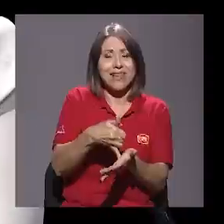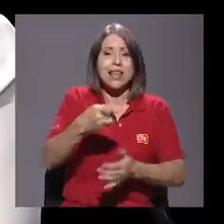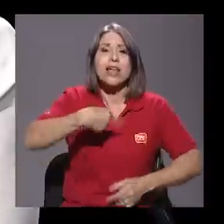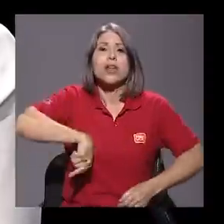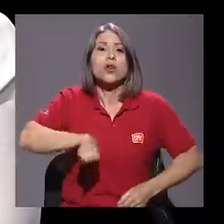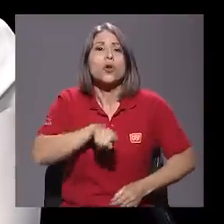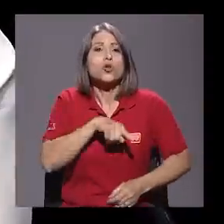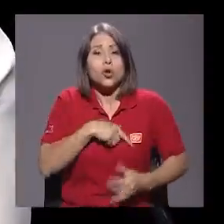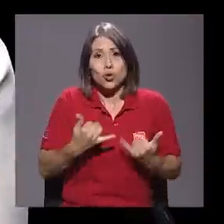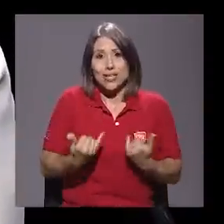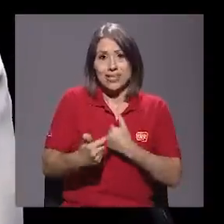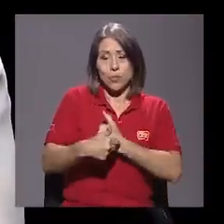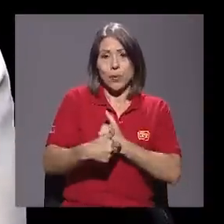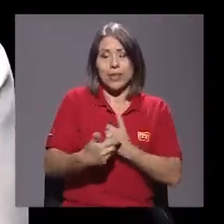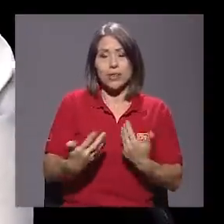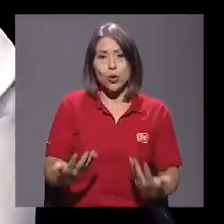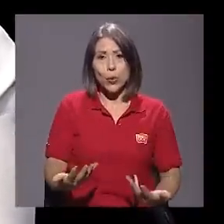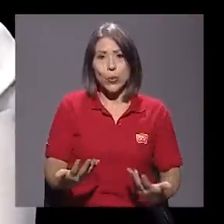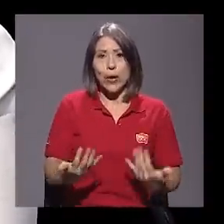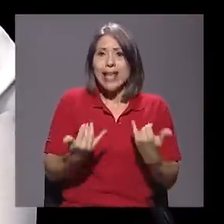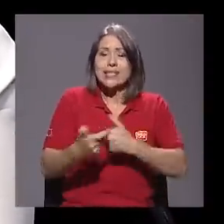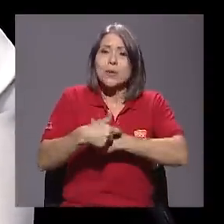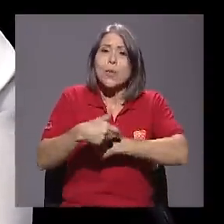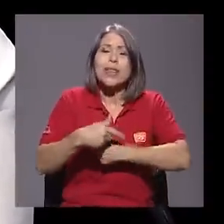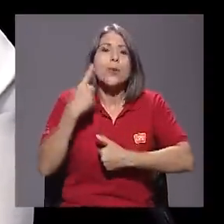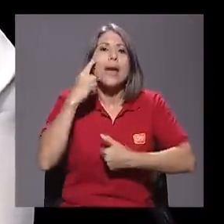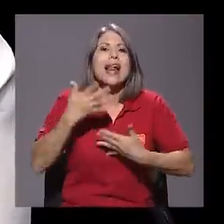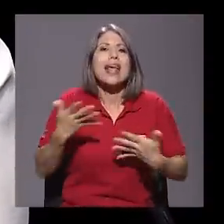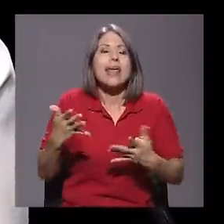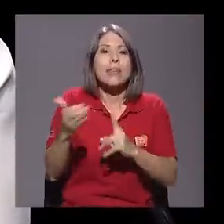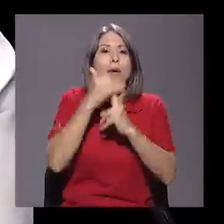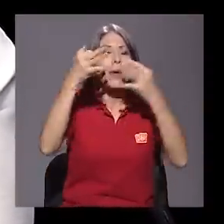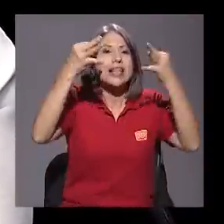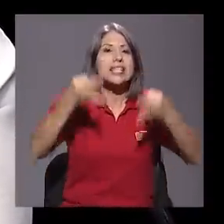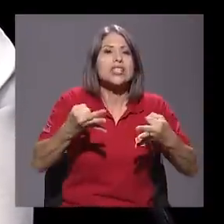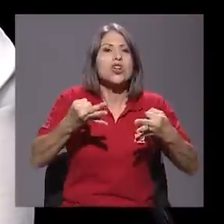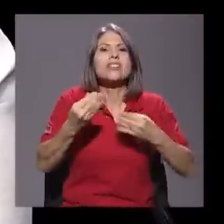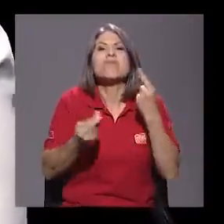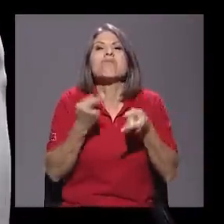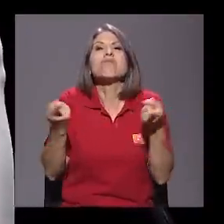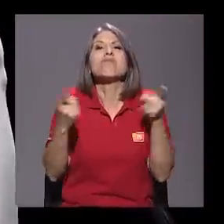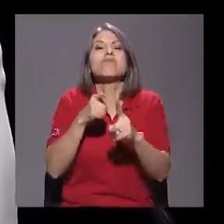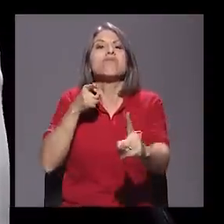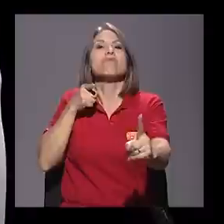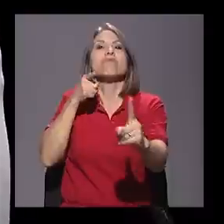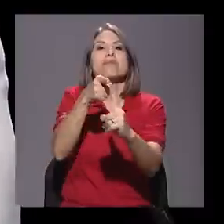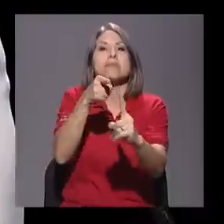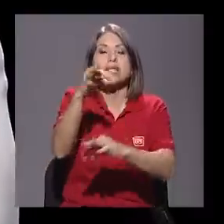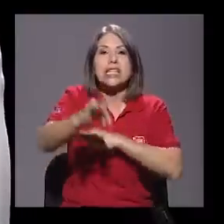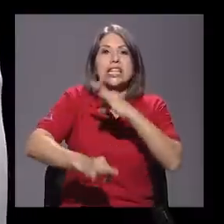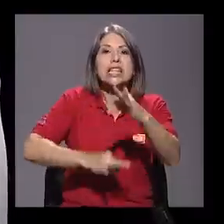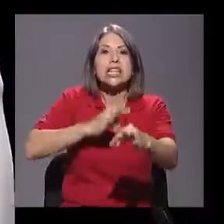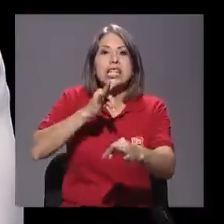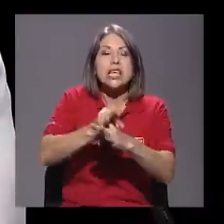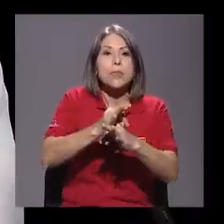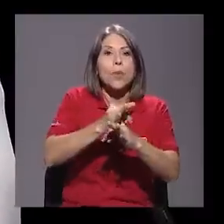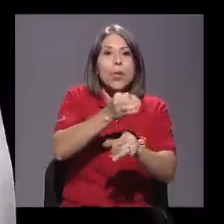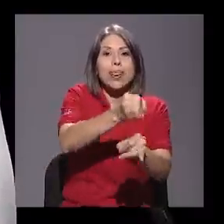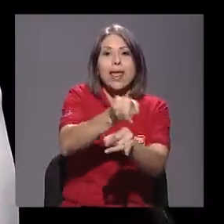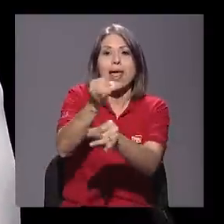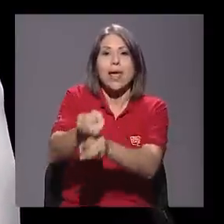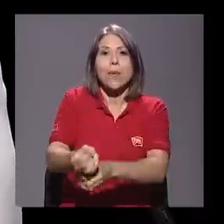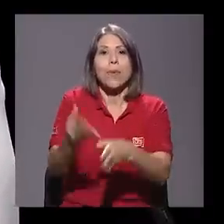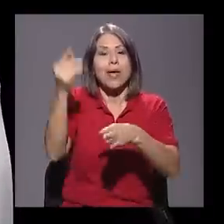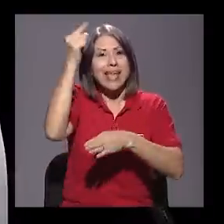nos encontramos, creo yo, en este momento, en el momento de tomar decisiones sobre el rumbo del tipo de Estado y de sociedad